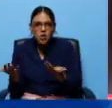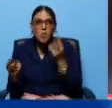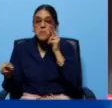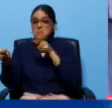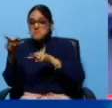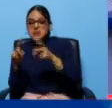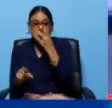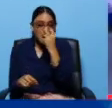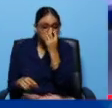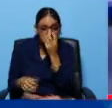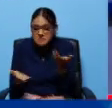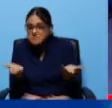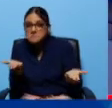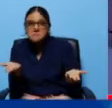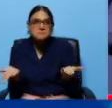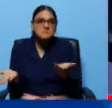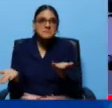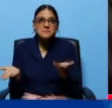Mira.